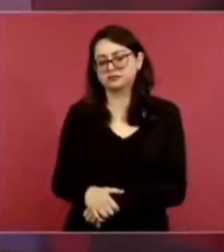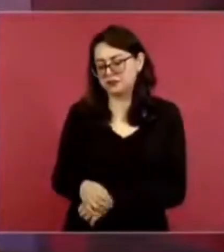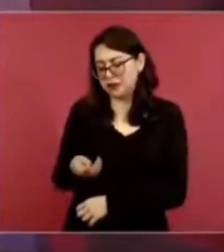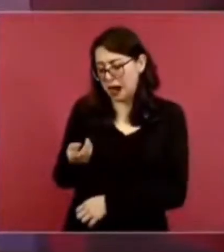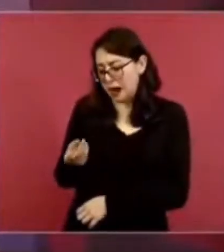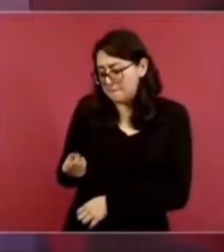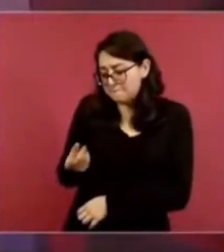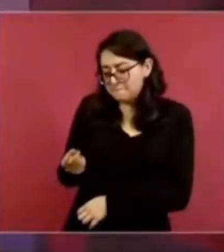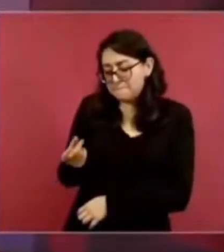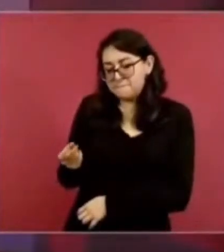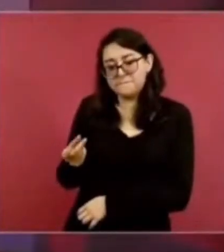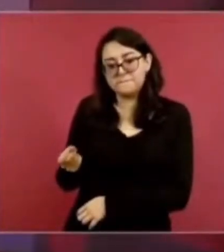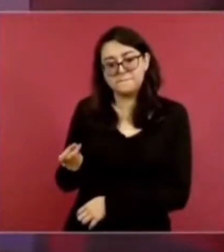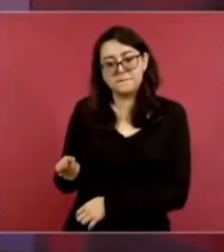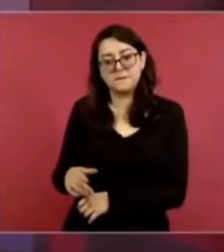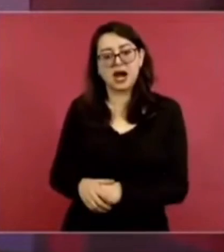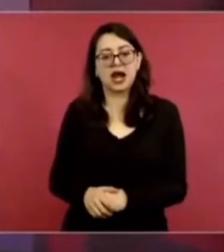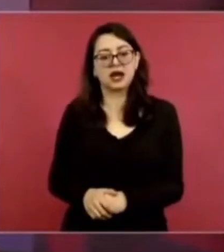una mojina.